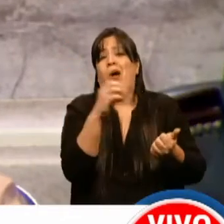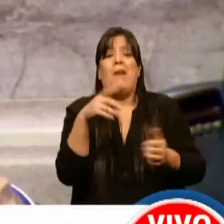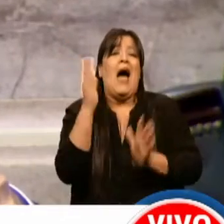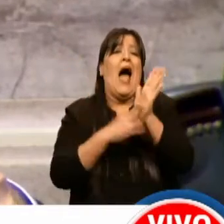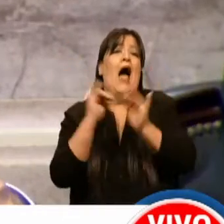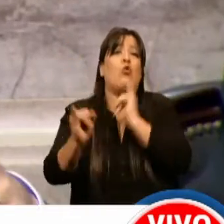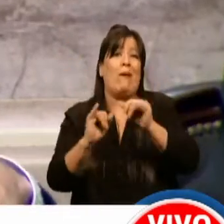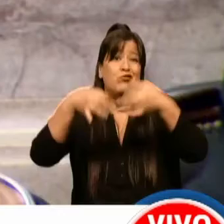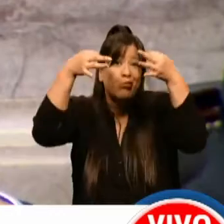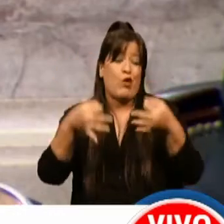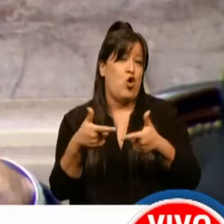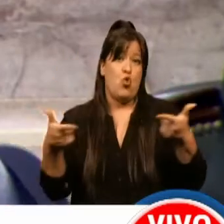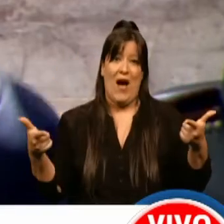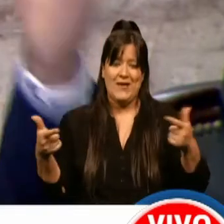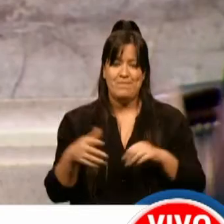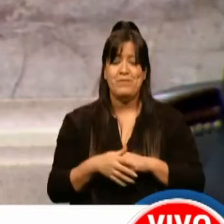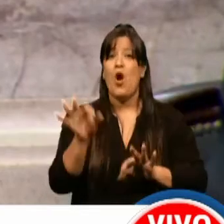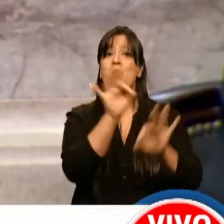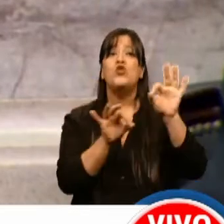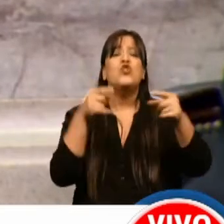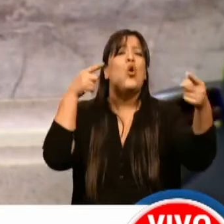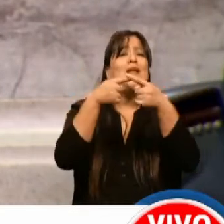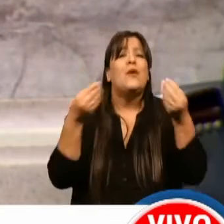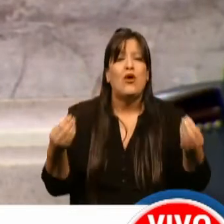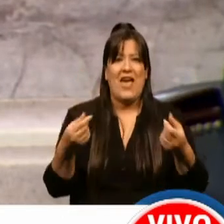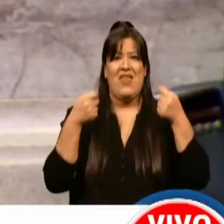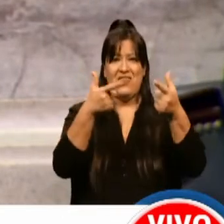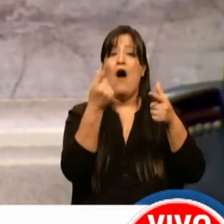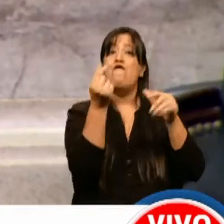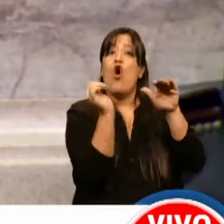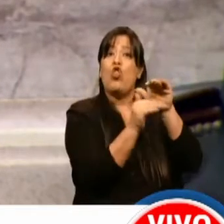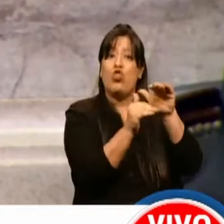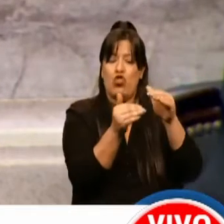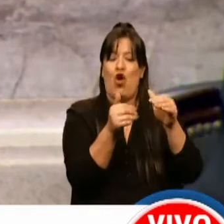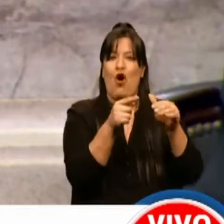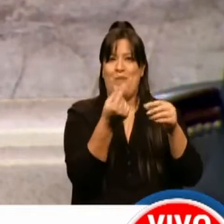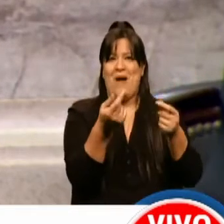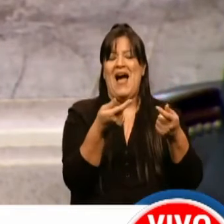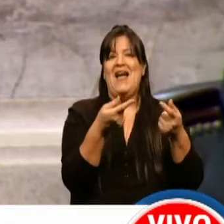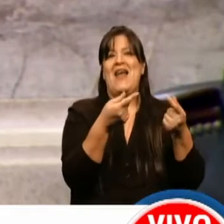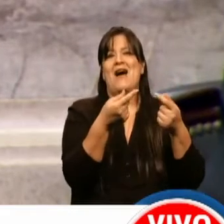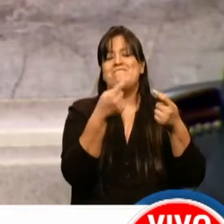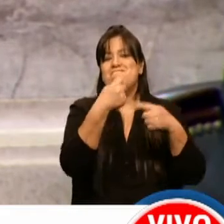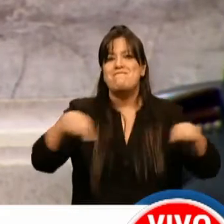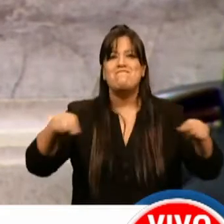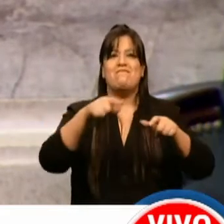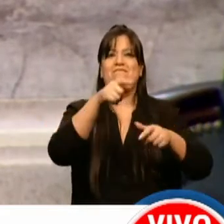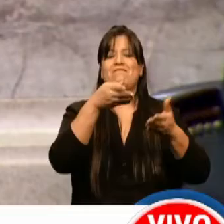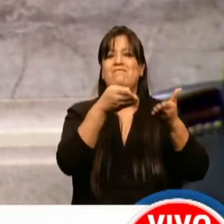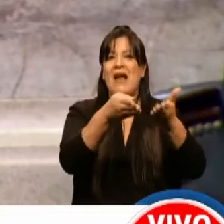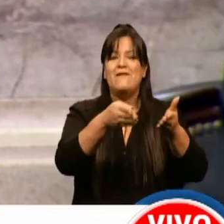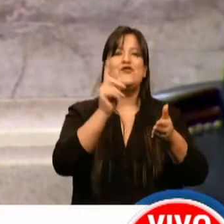argumento. El proyecto tiene por objeto ampliar el fondo fiduciario para subsidio de consumos residenciales de gas previsto en el